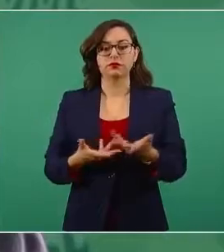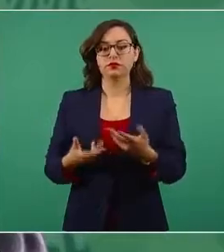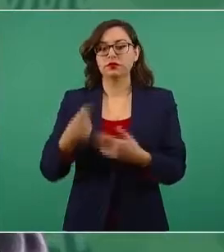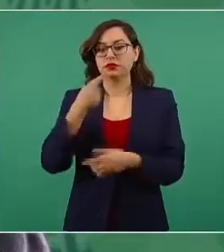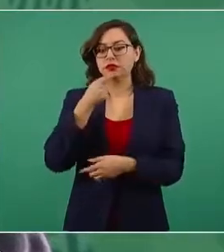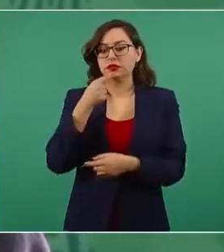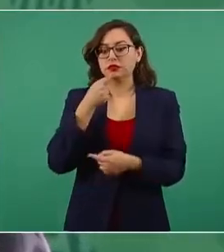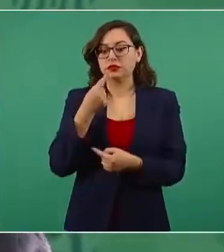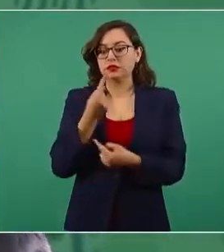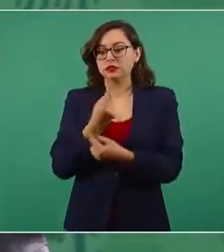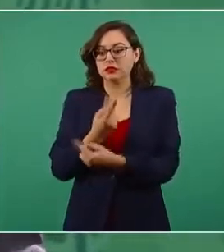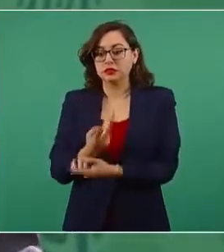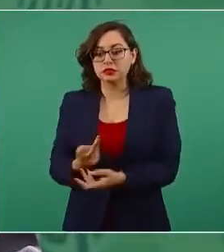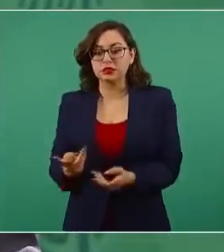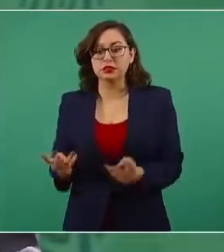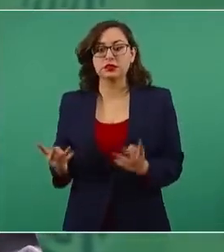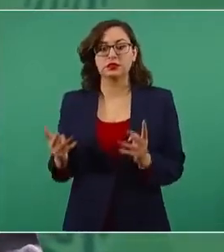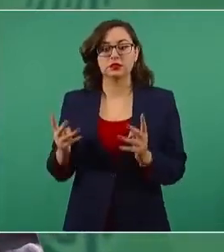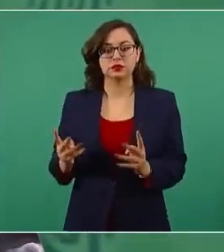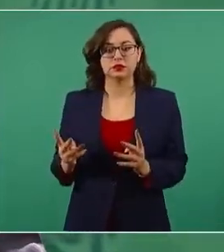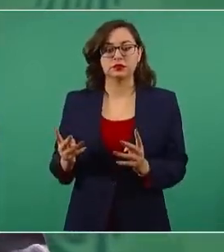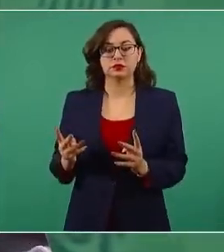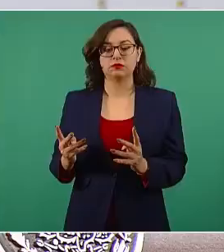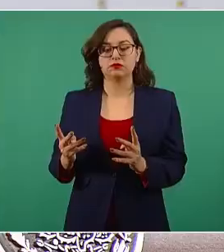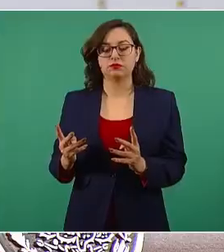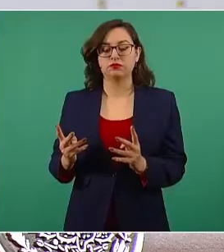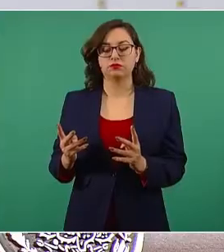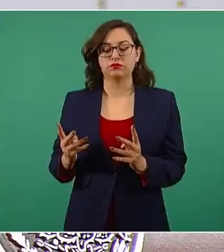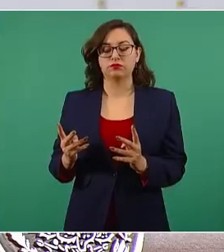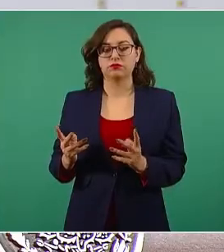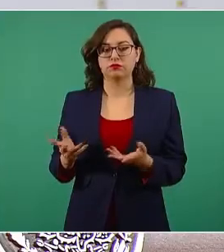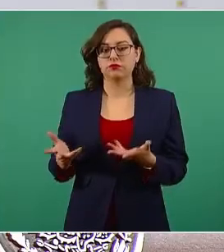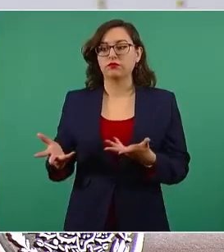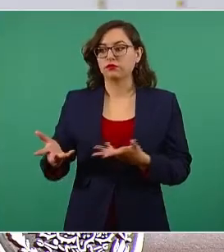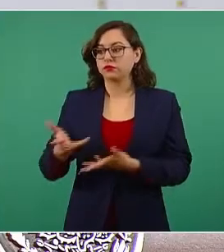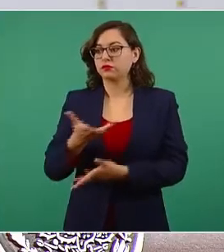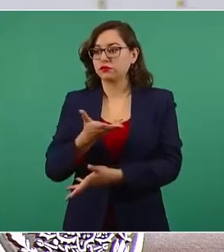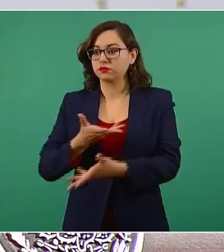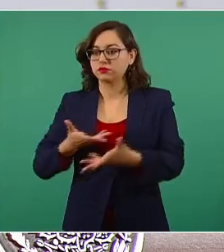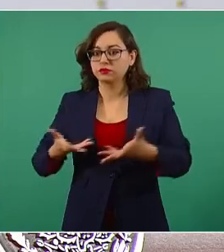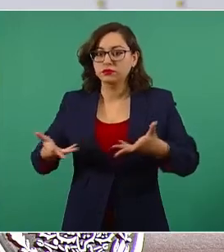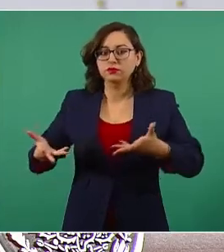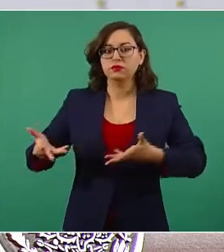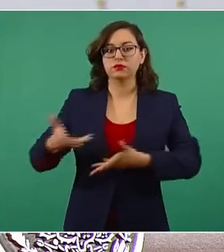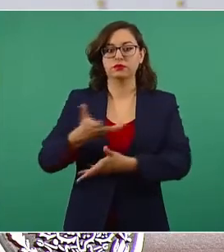niños puedan estar con sus